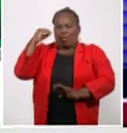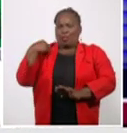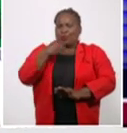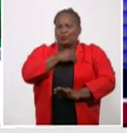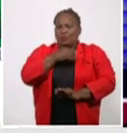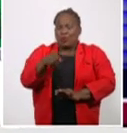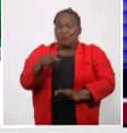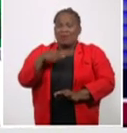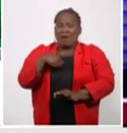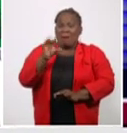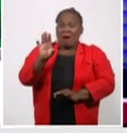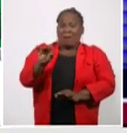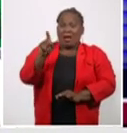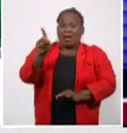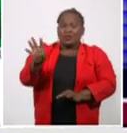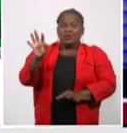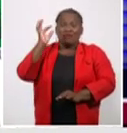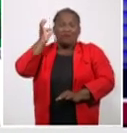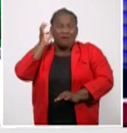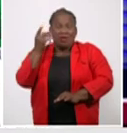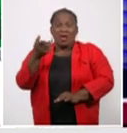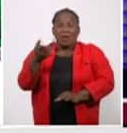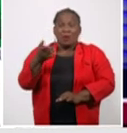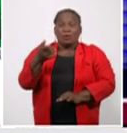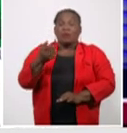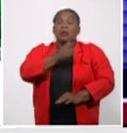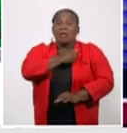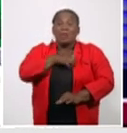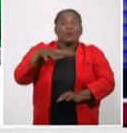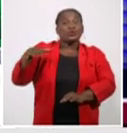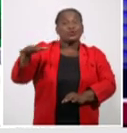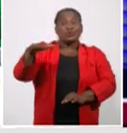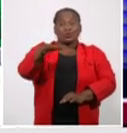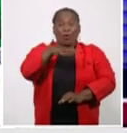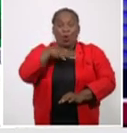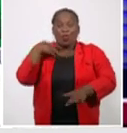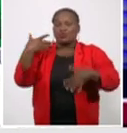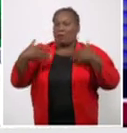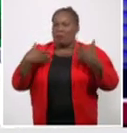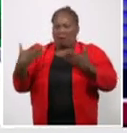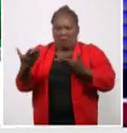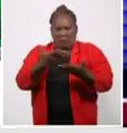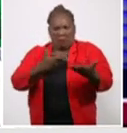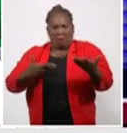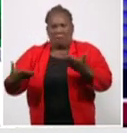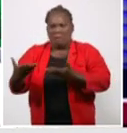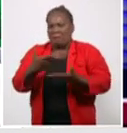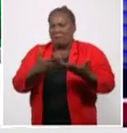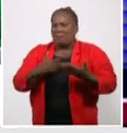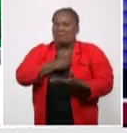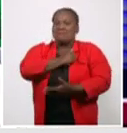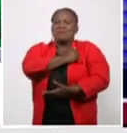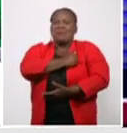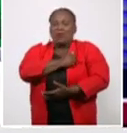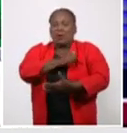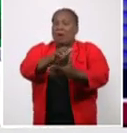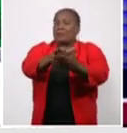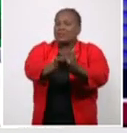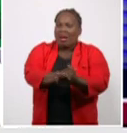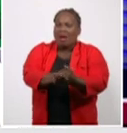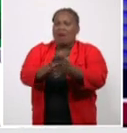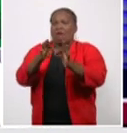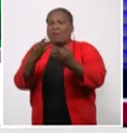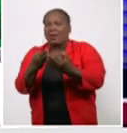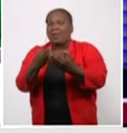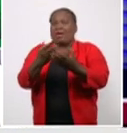que queremos que todos celebremos, todos compartamos con mucho amor, con mucha amistad, pero que